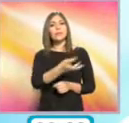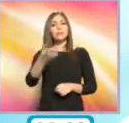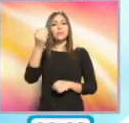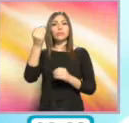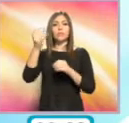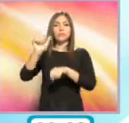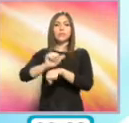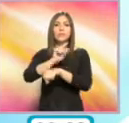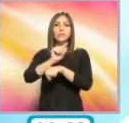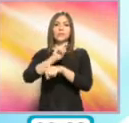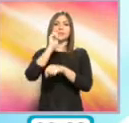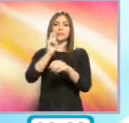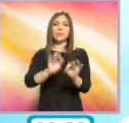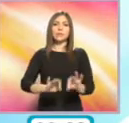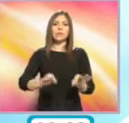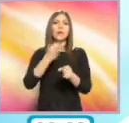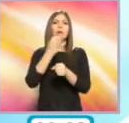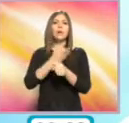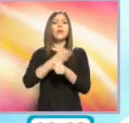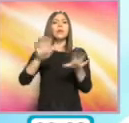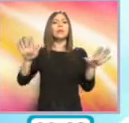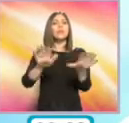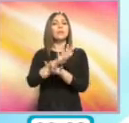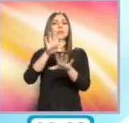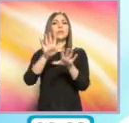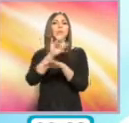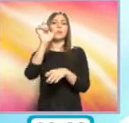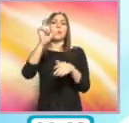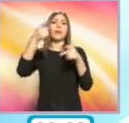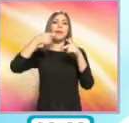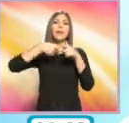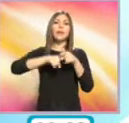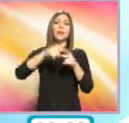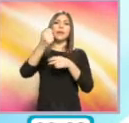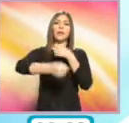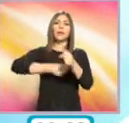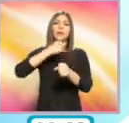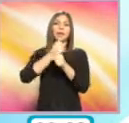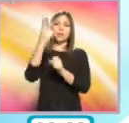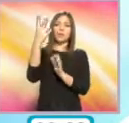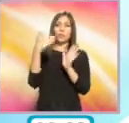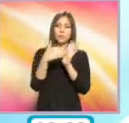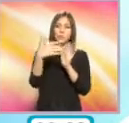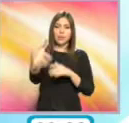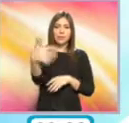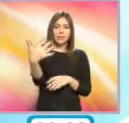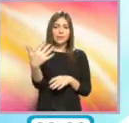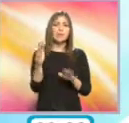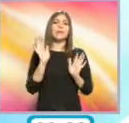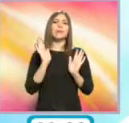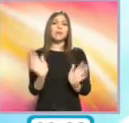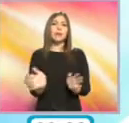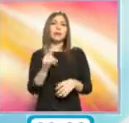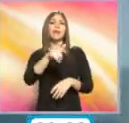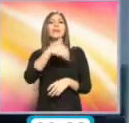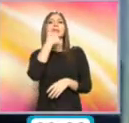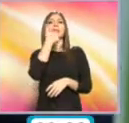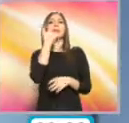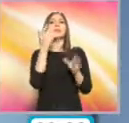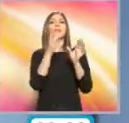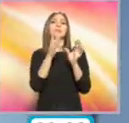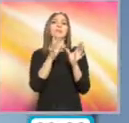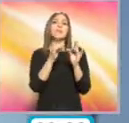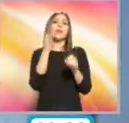importante y hemos estado renovando sobre todo a partir del 2015. Queremos señalar que llevamos ya